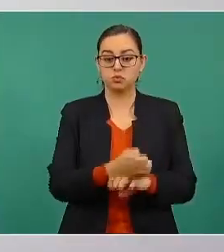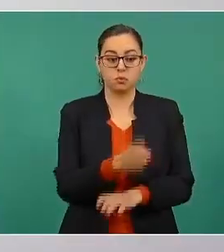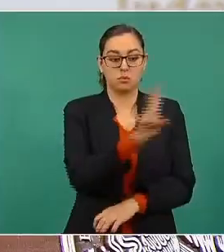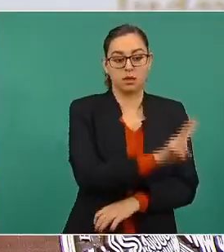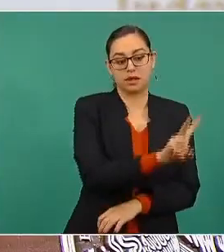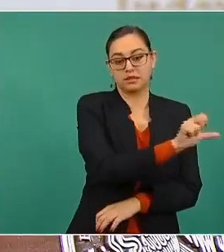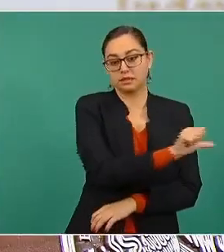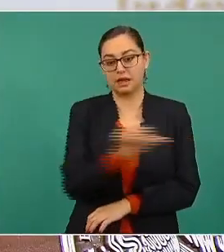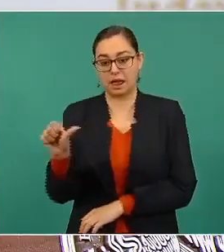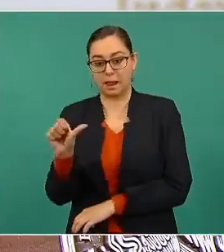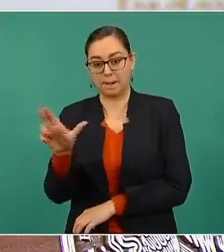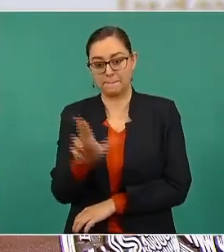Gracias.